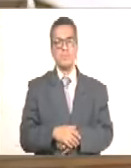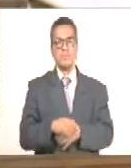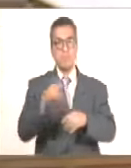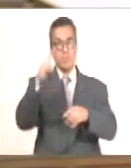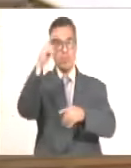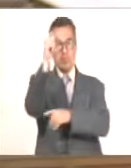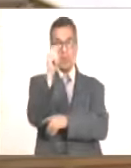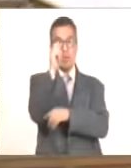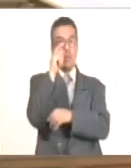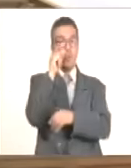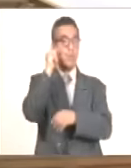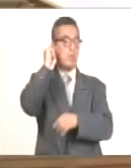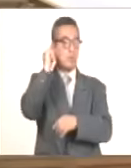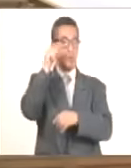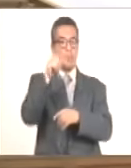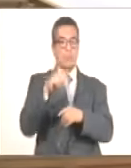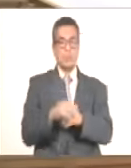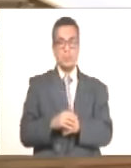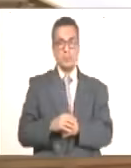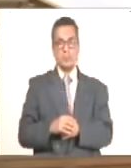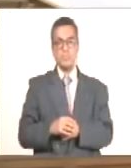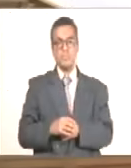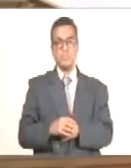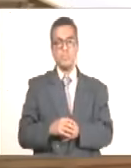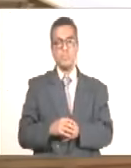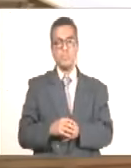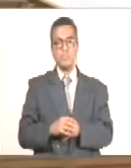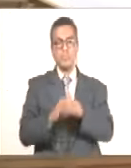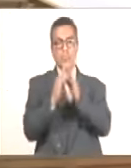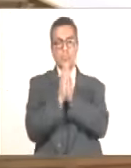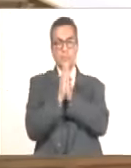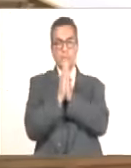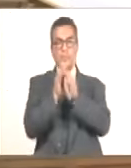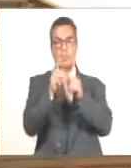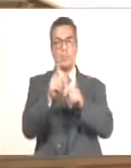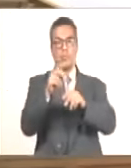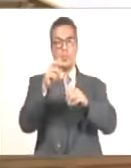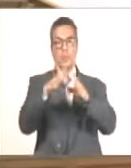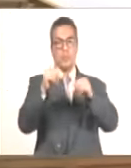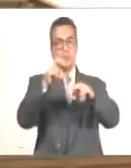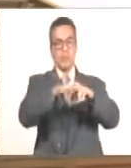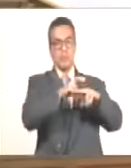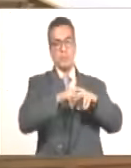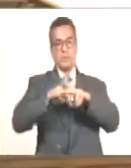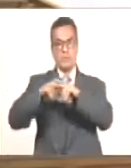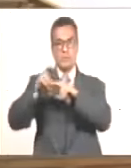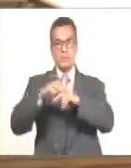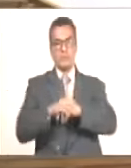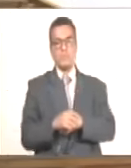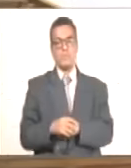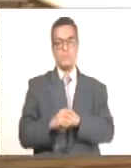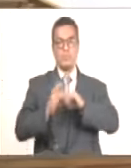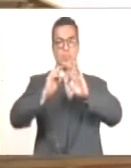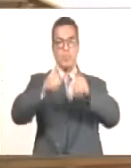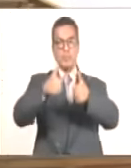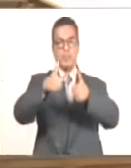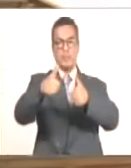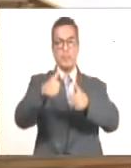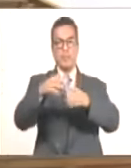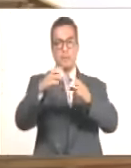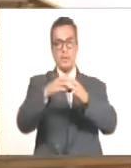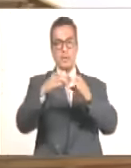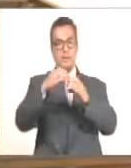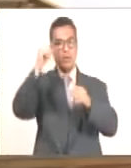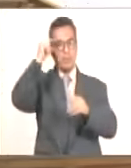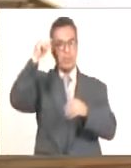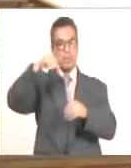Honorables diputadas y diputados, por favor, ocupen sus curules para dar inicio a la sesión del